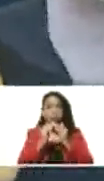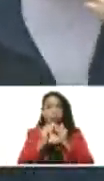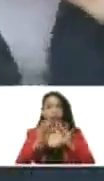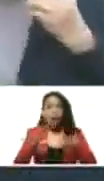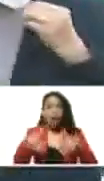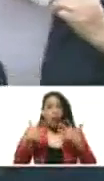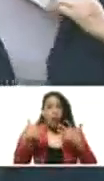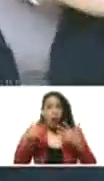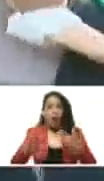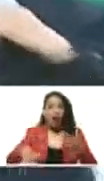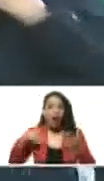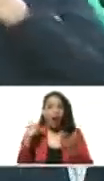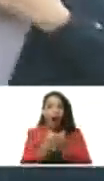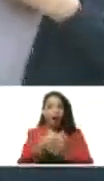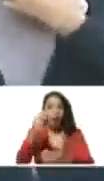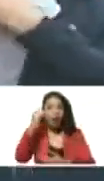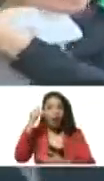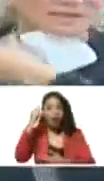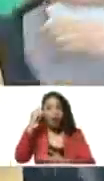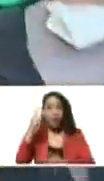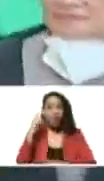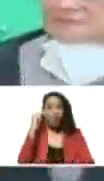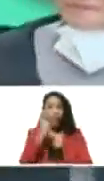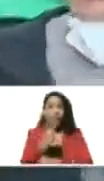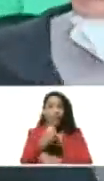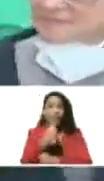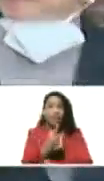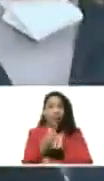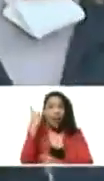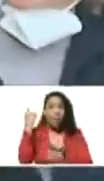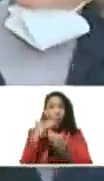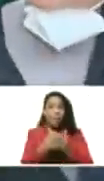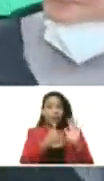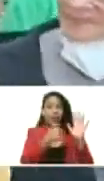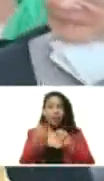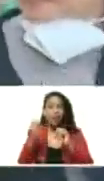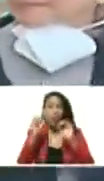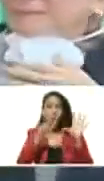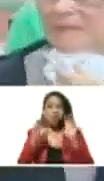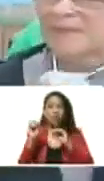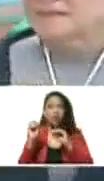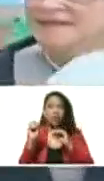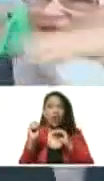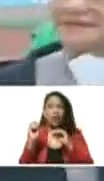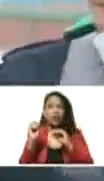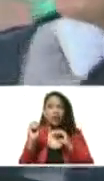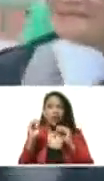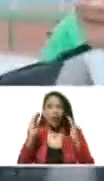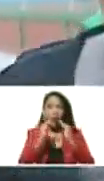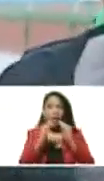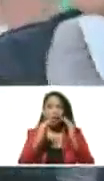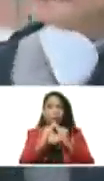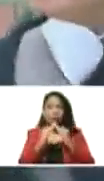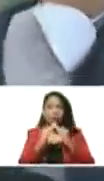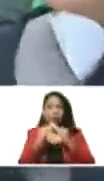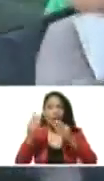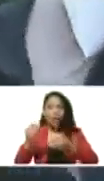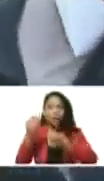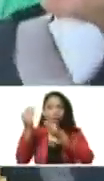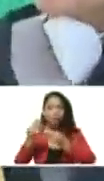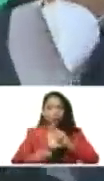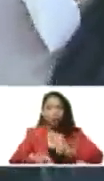cuales hasta la fecha debemos anunciar hay 1.680 unidades habitacionales que han sido